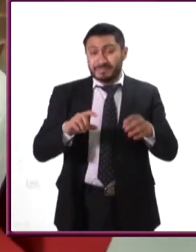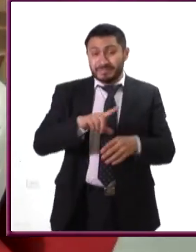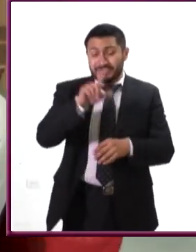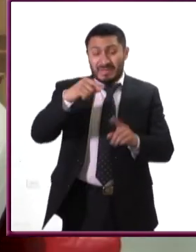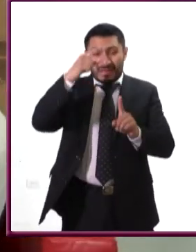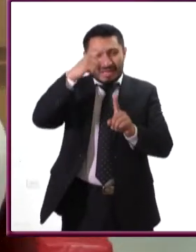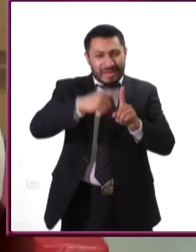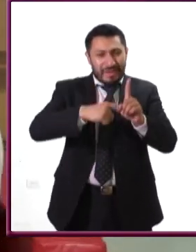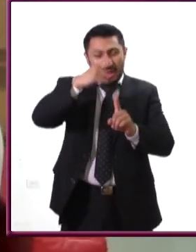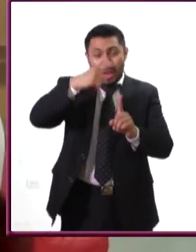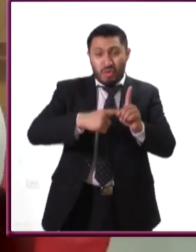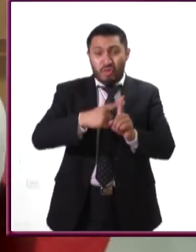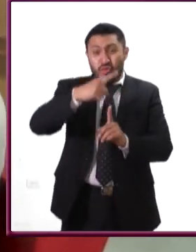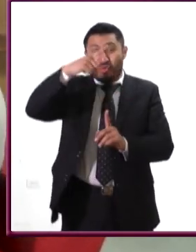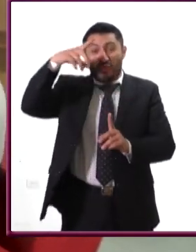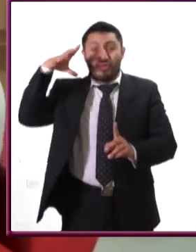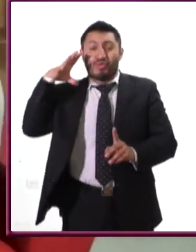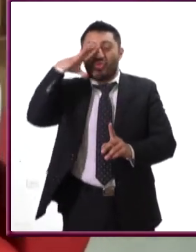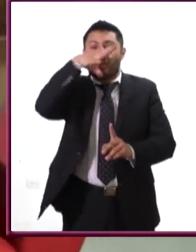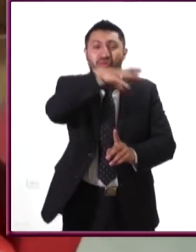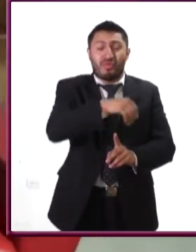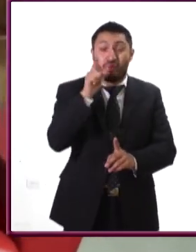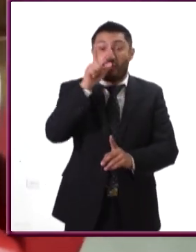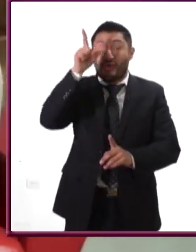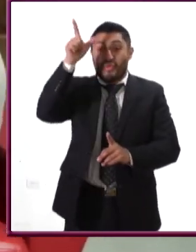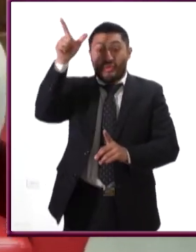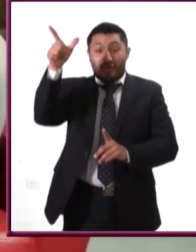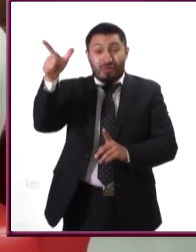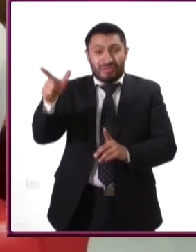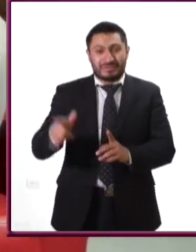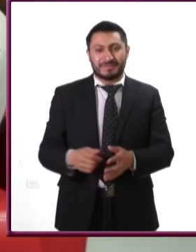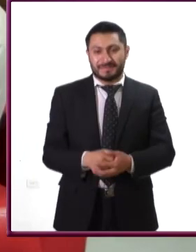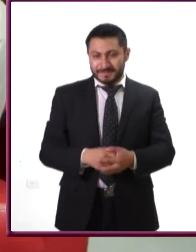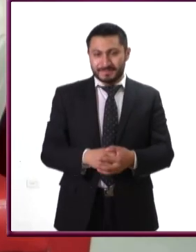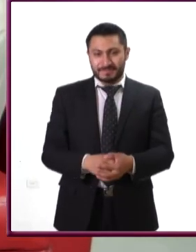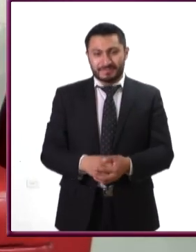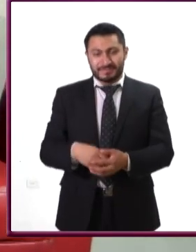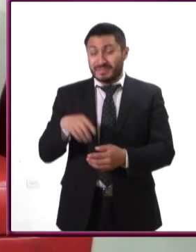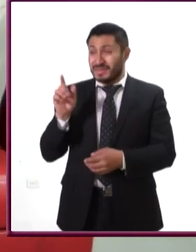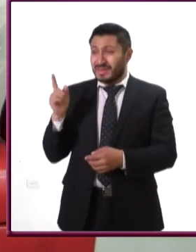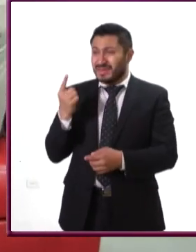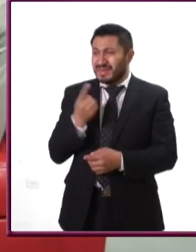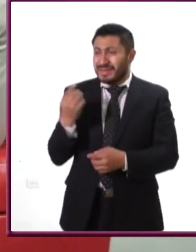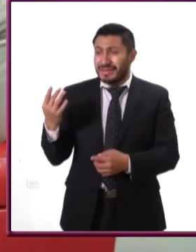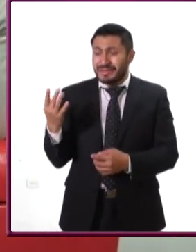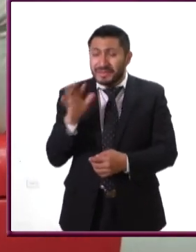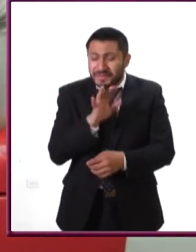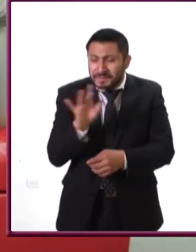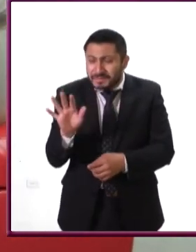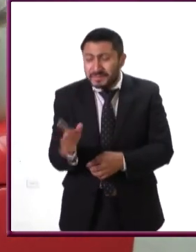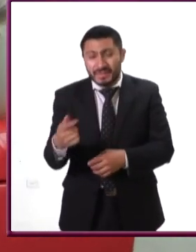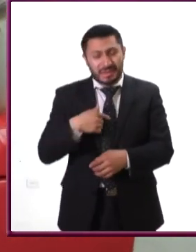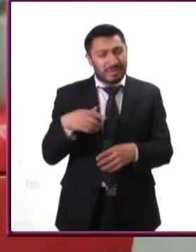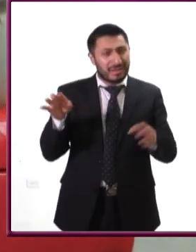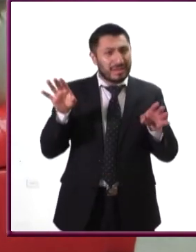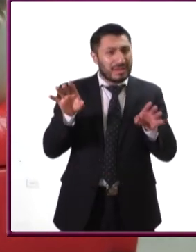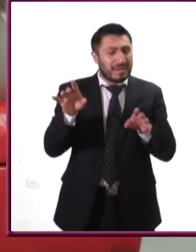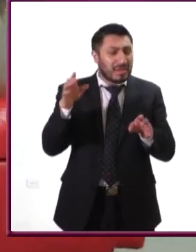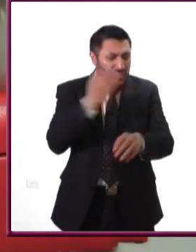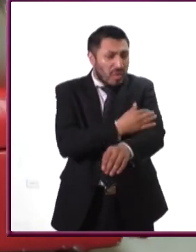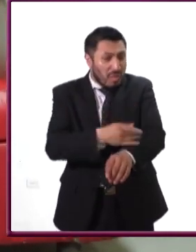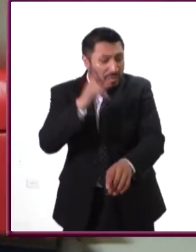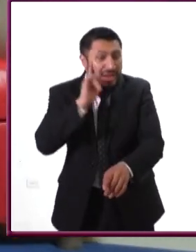gravitación producía energía térmica, luz y calor. Hola amigo, ¿qué lees? A mi tocayo Ernesto Cardenal, ¿lo